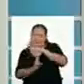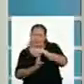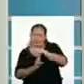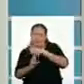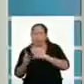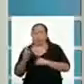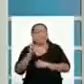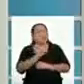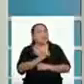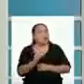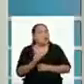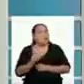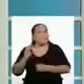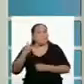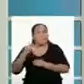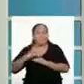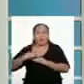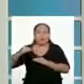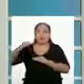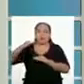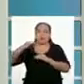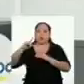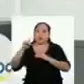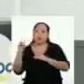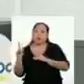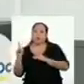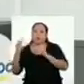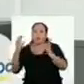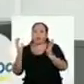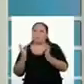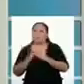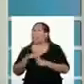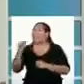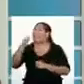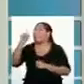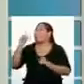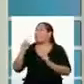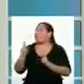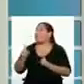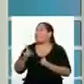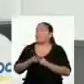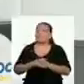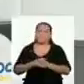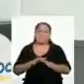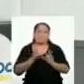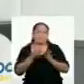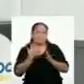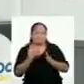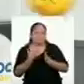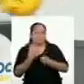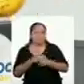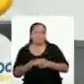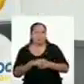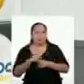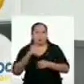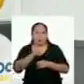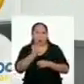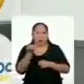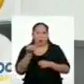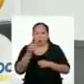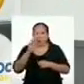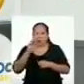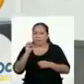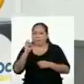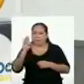porque primero se deben operar con el 1 que tienen al lado. Otra pregunta, las que quieras. ¿Existen otras fórmulas